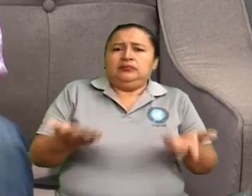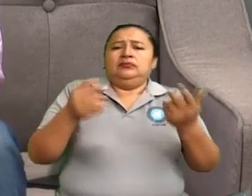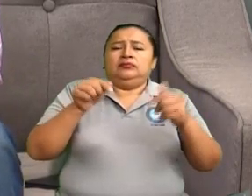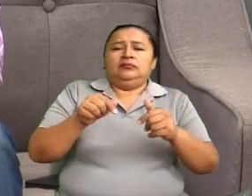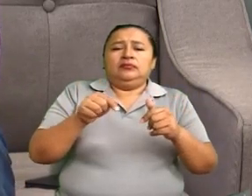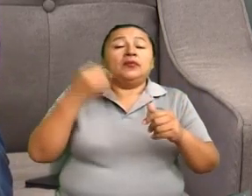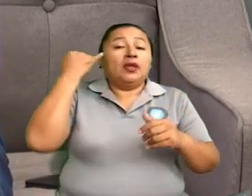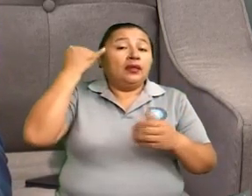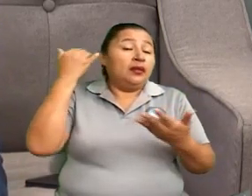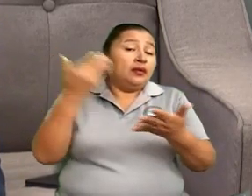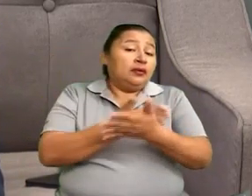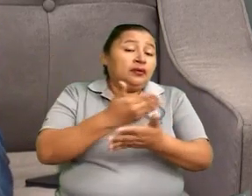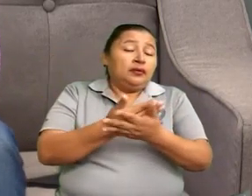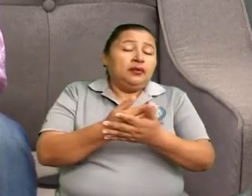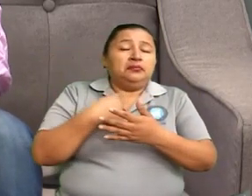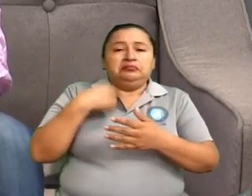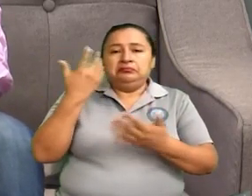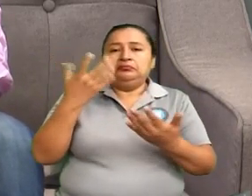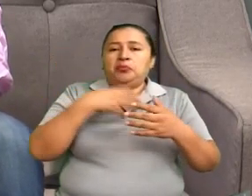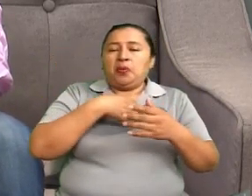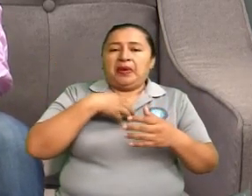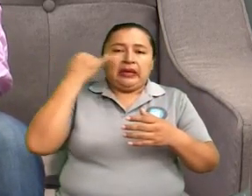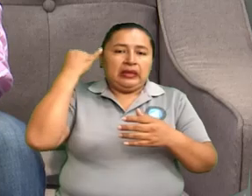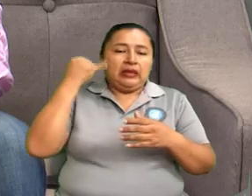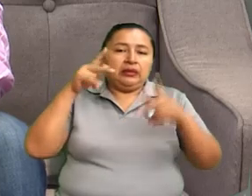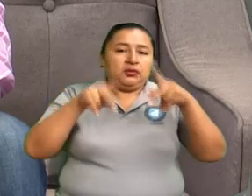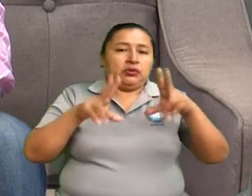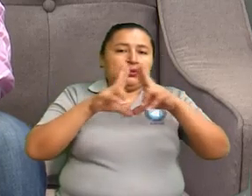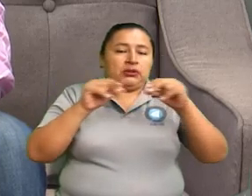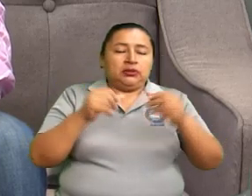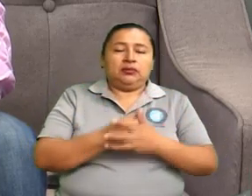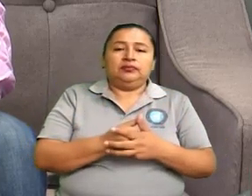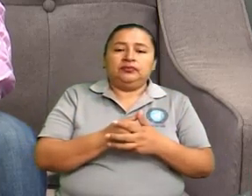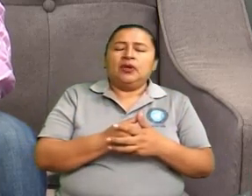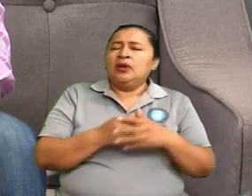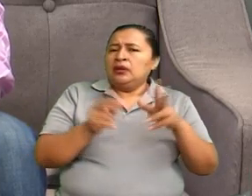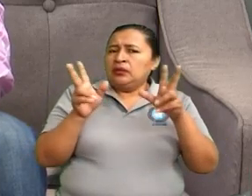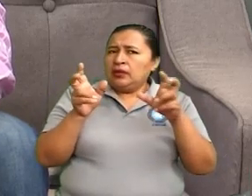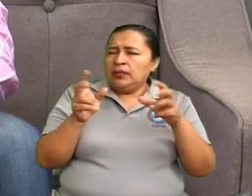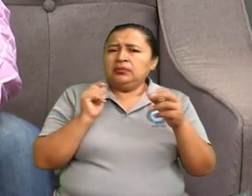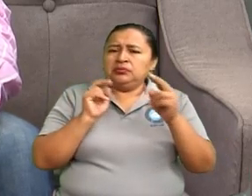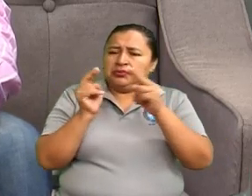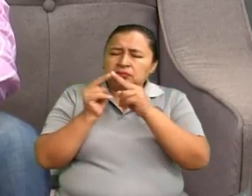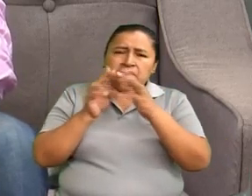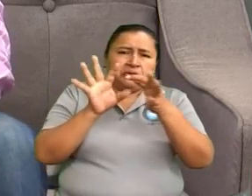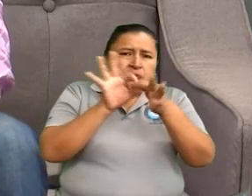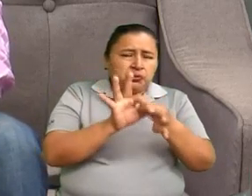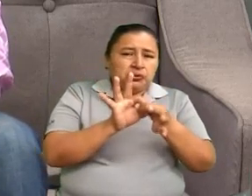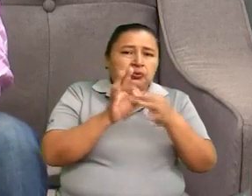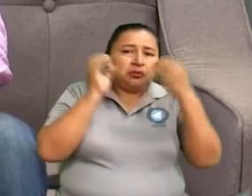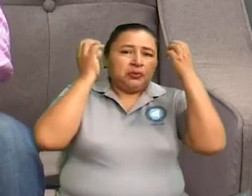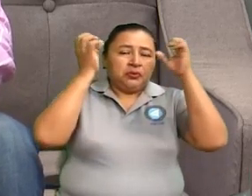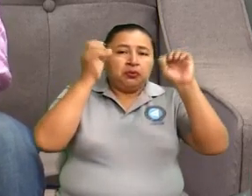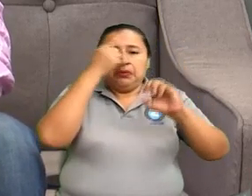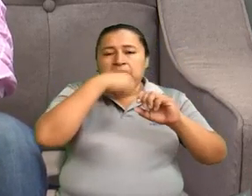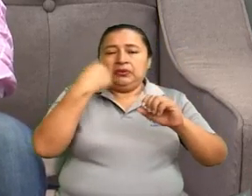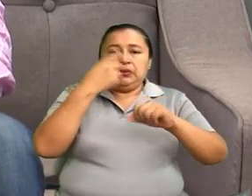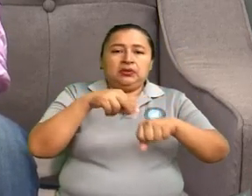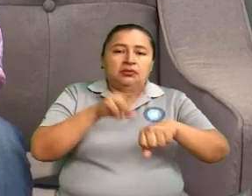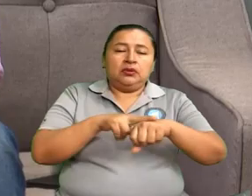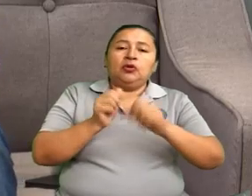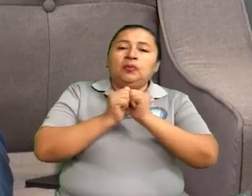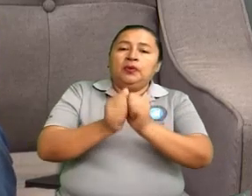el emprendimiento y la creatividad nicaragüense. Aspectos que van ligados a la cultura y a nuestra identidad nacional. Con nosotros la